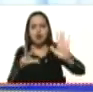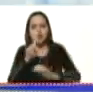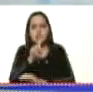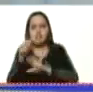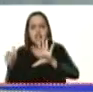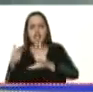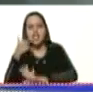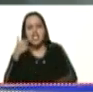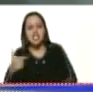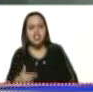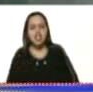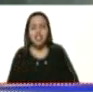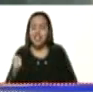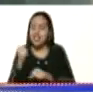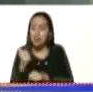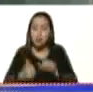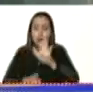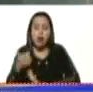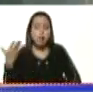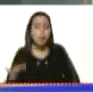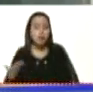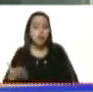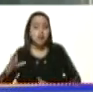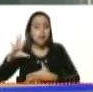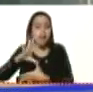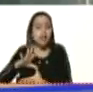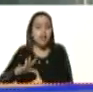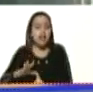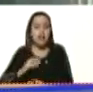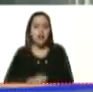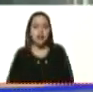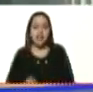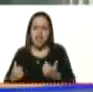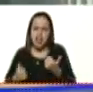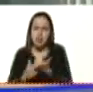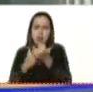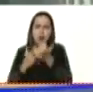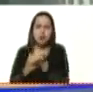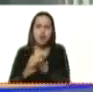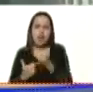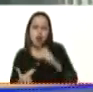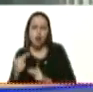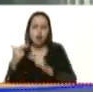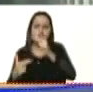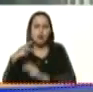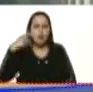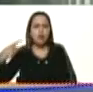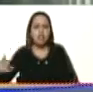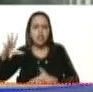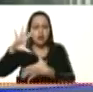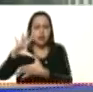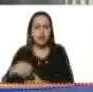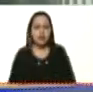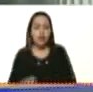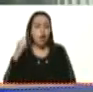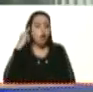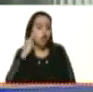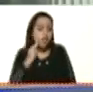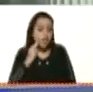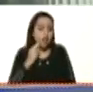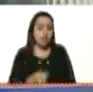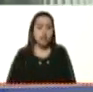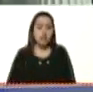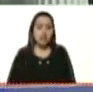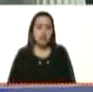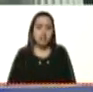la consolidación de la arquitectura política de la República. Simón Bolívar, quien le tiene en la mayor de las estimas,